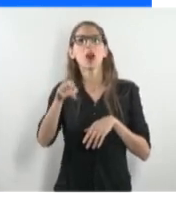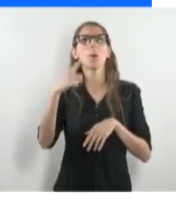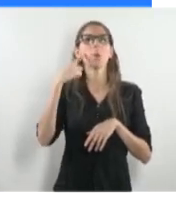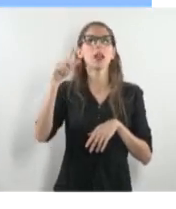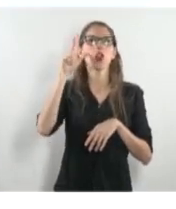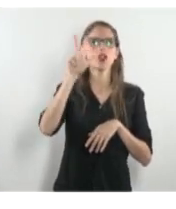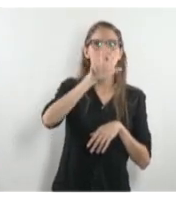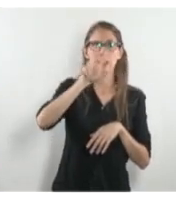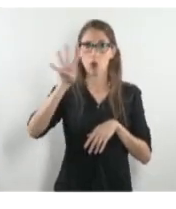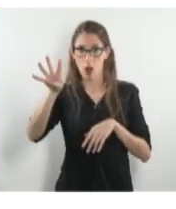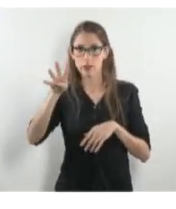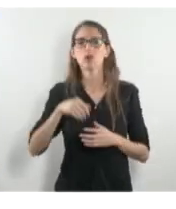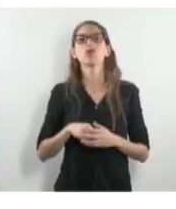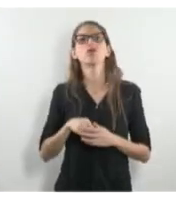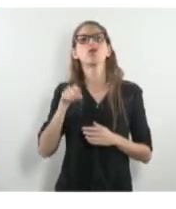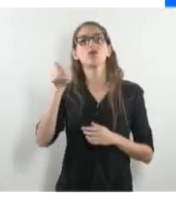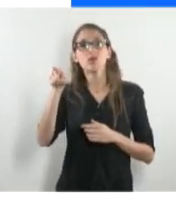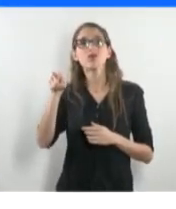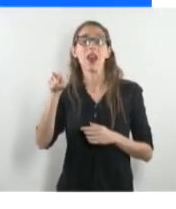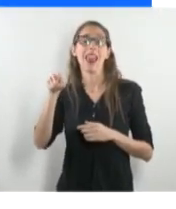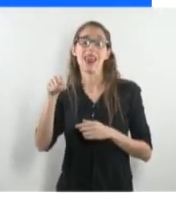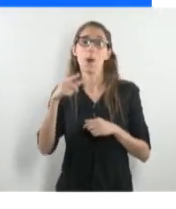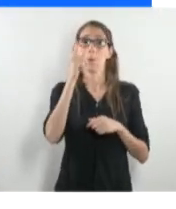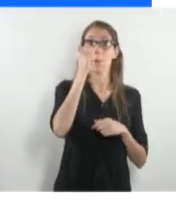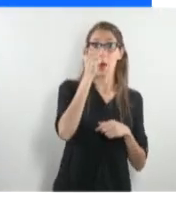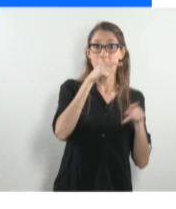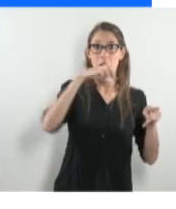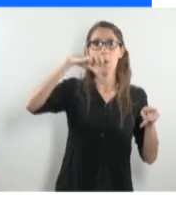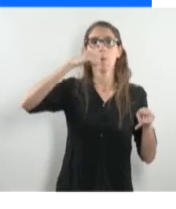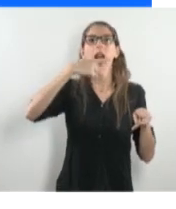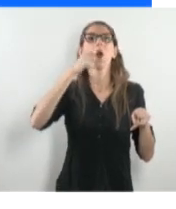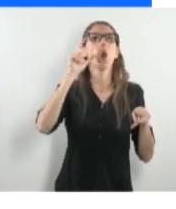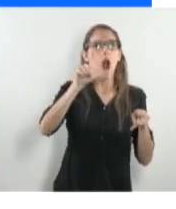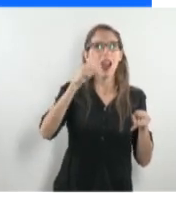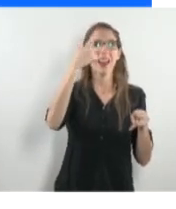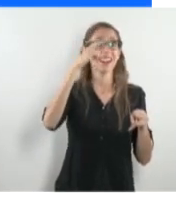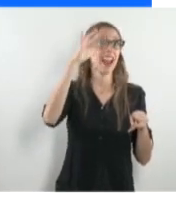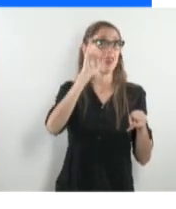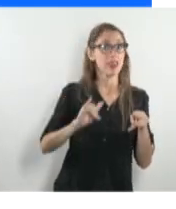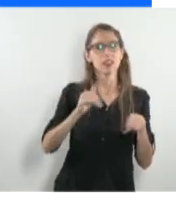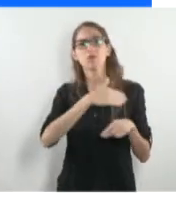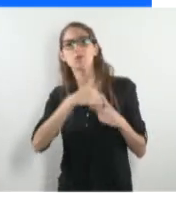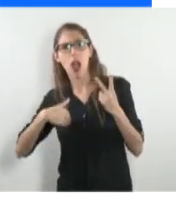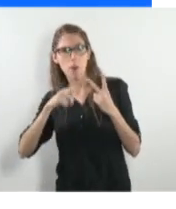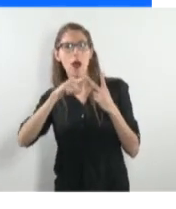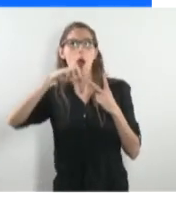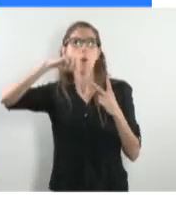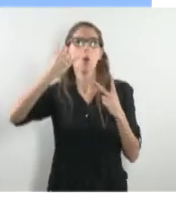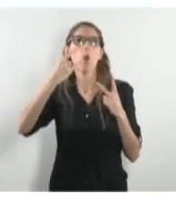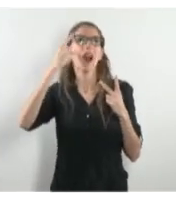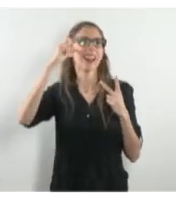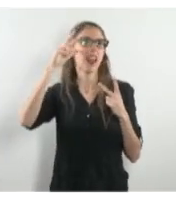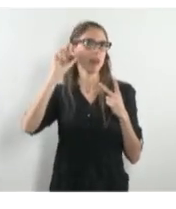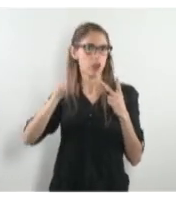1834. José era el segundo hijo de Pedro Pascual Rafael Hernández y de Isabel Pueyrredón.